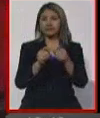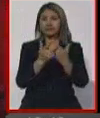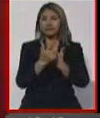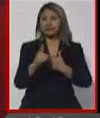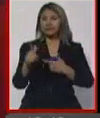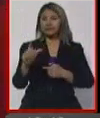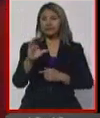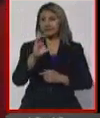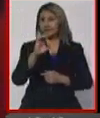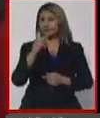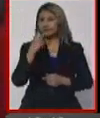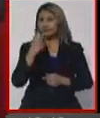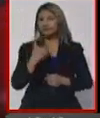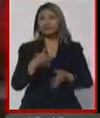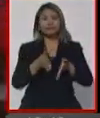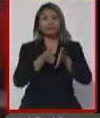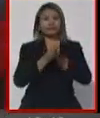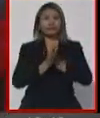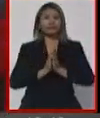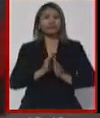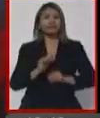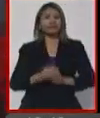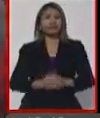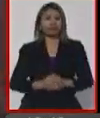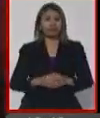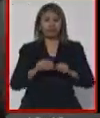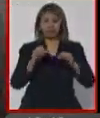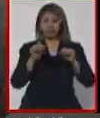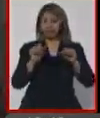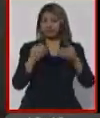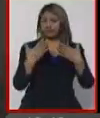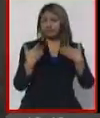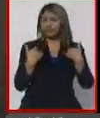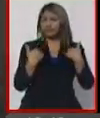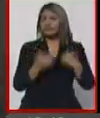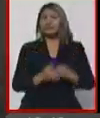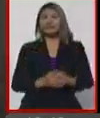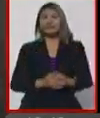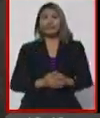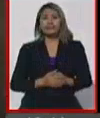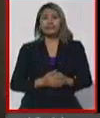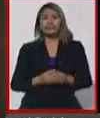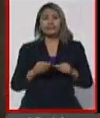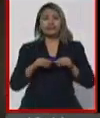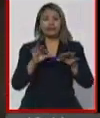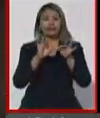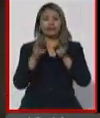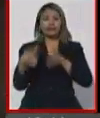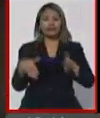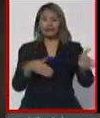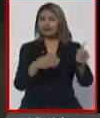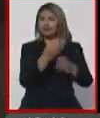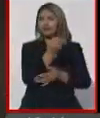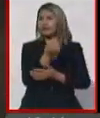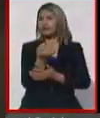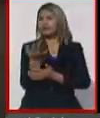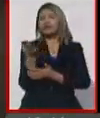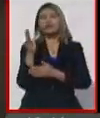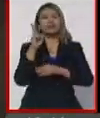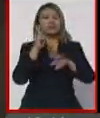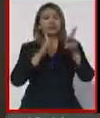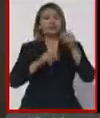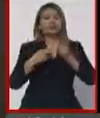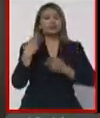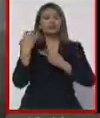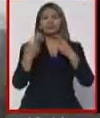libre del trópico cochabambino, quienes están pidiendo de que se pueda realizar el mantenimiento de esas vías. Hay algunas